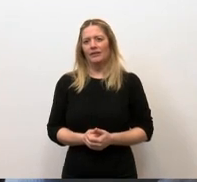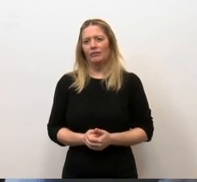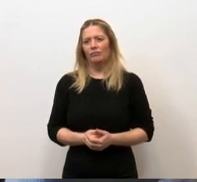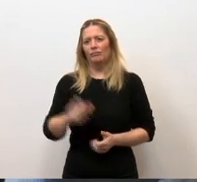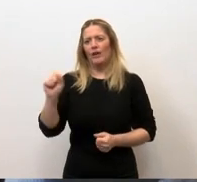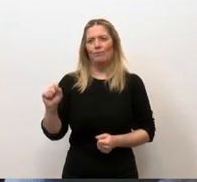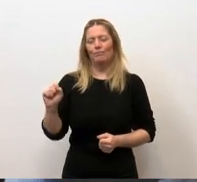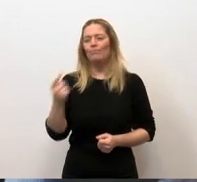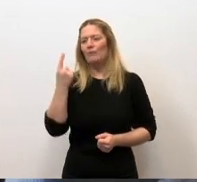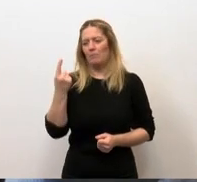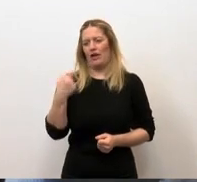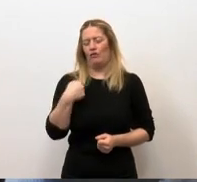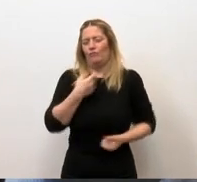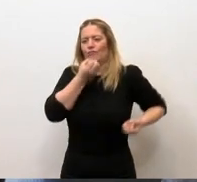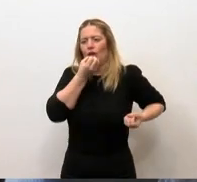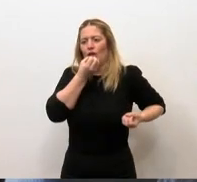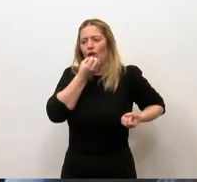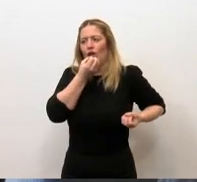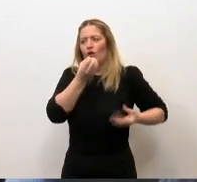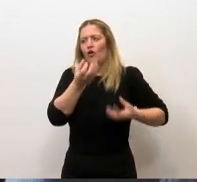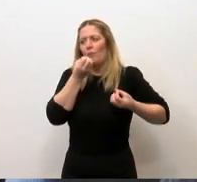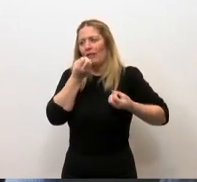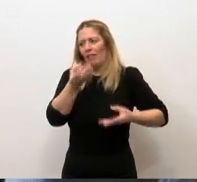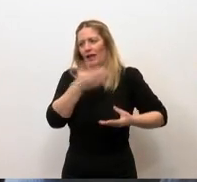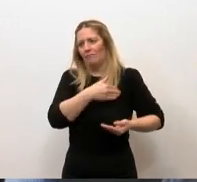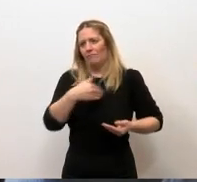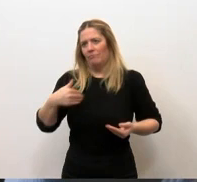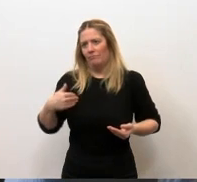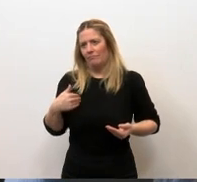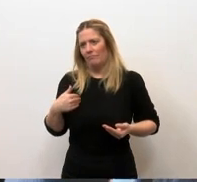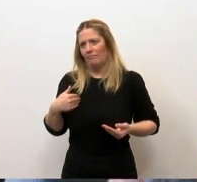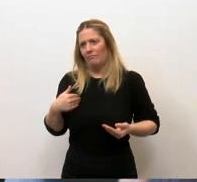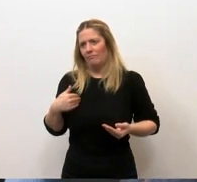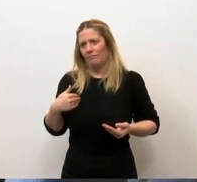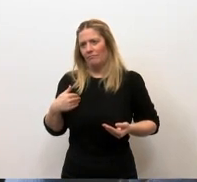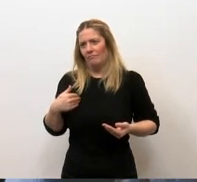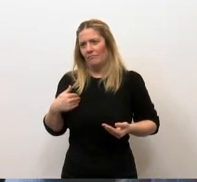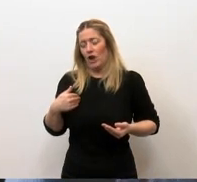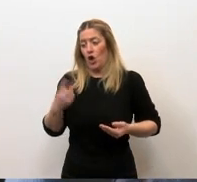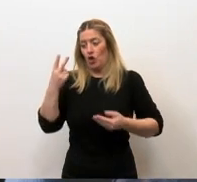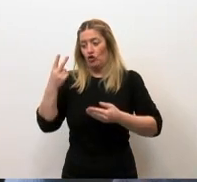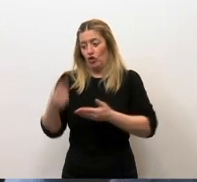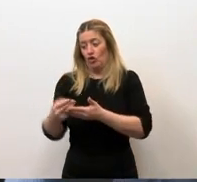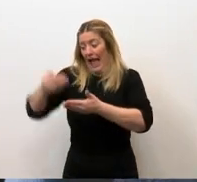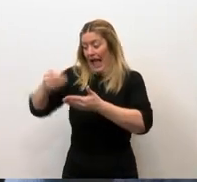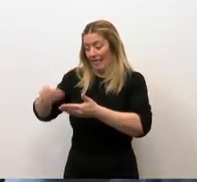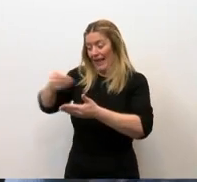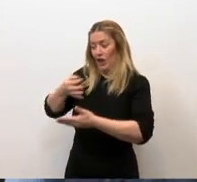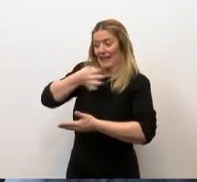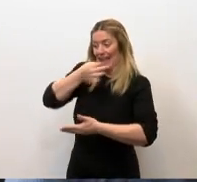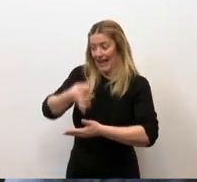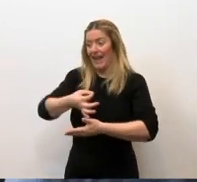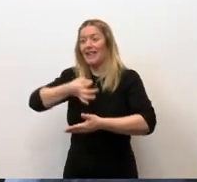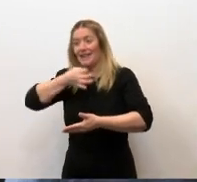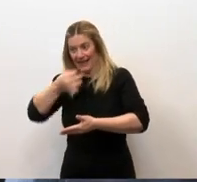Primero, quería comentar a mis dos antecesores en las charlas